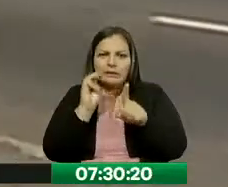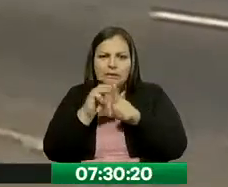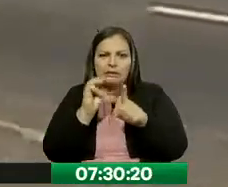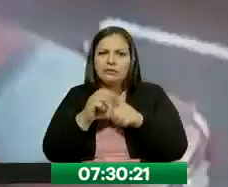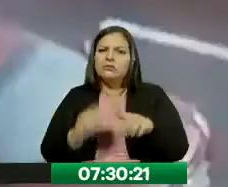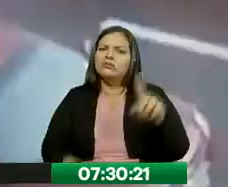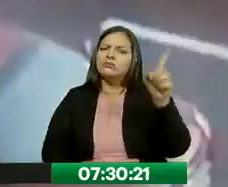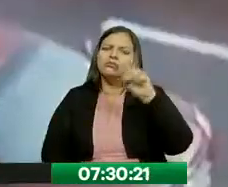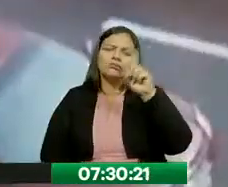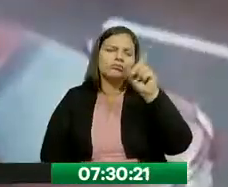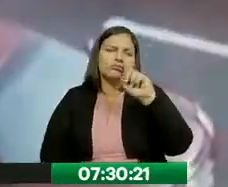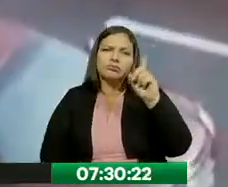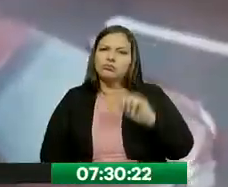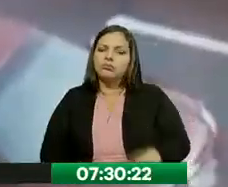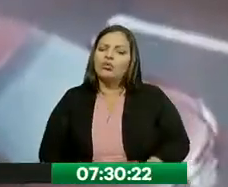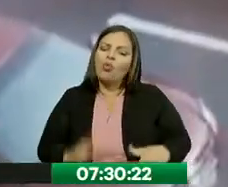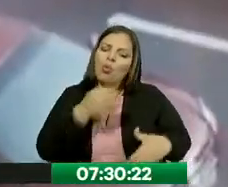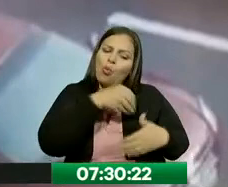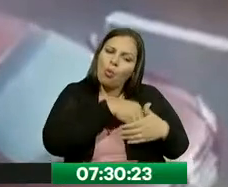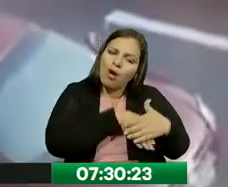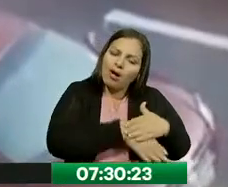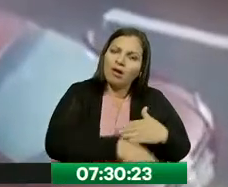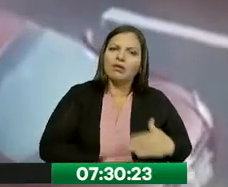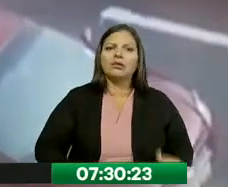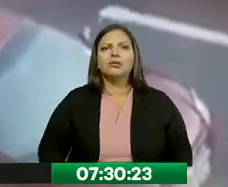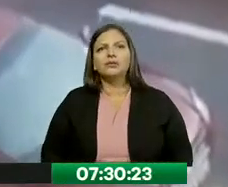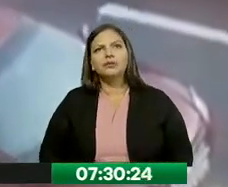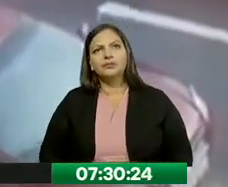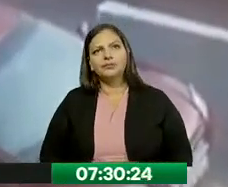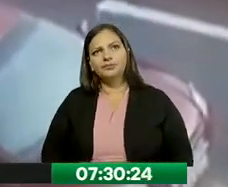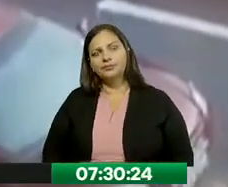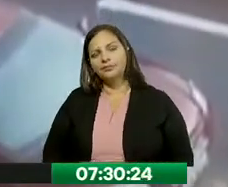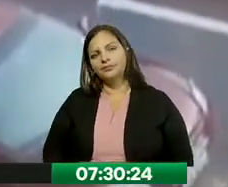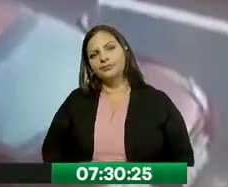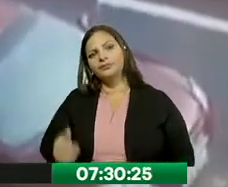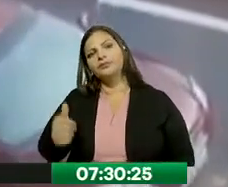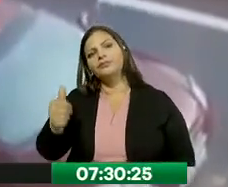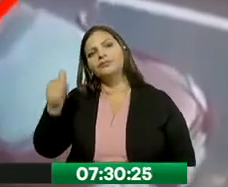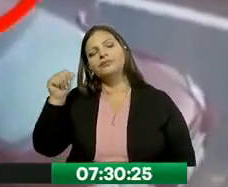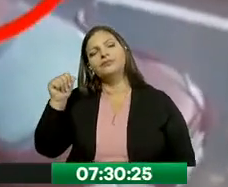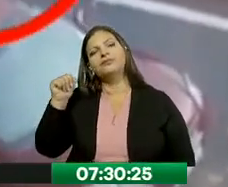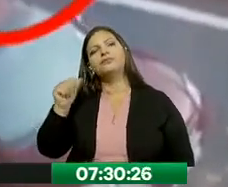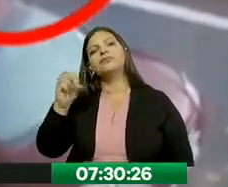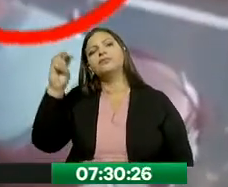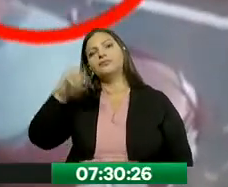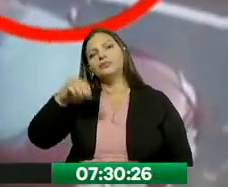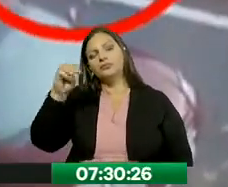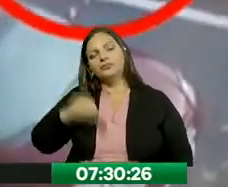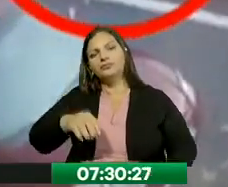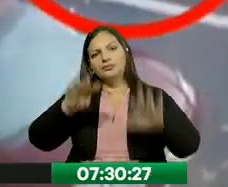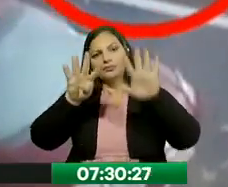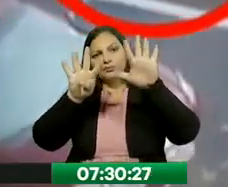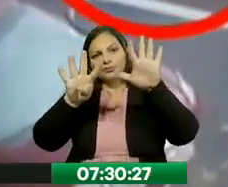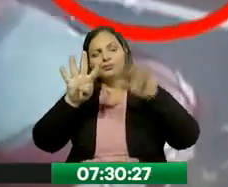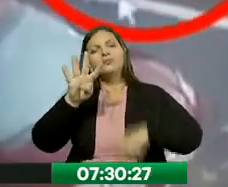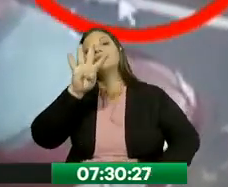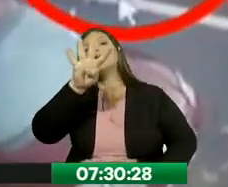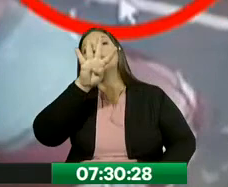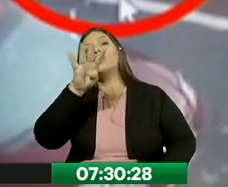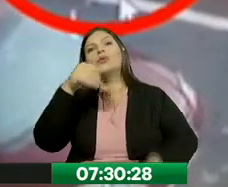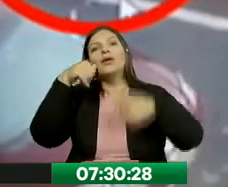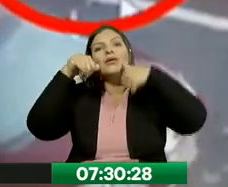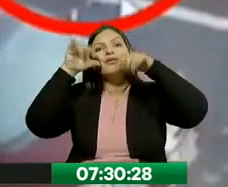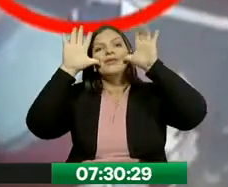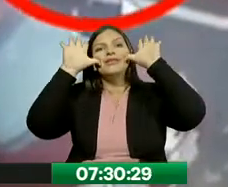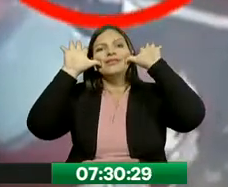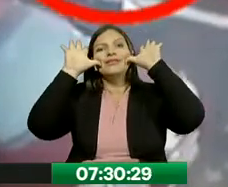esto. Pero la tarde de ese martes 4 de diciembre, ocurrió esto, al puro estilo del bujiazo.